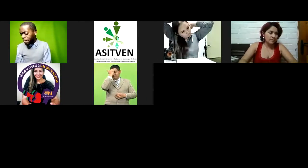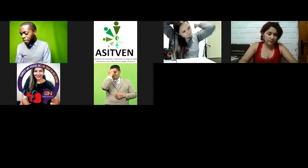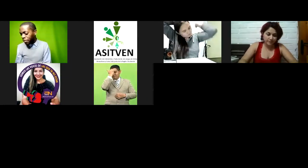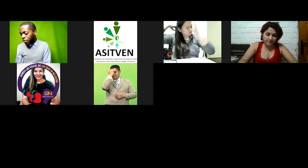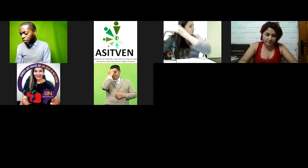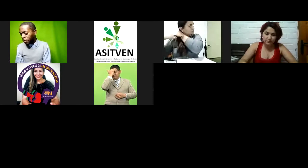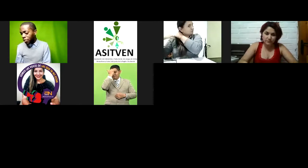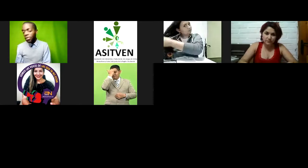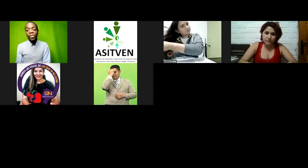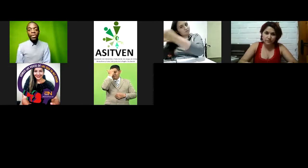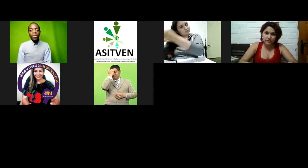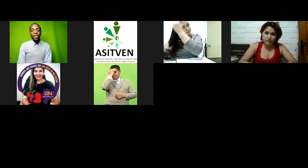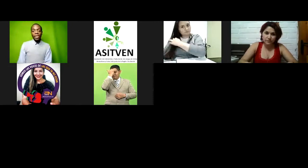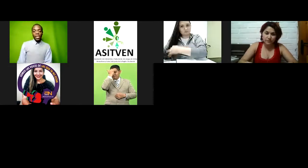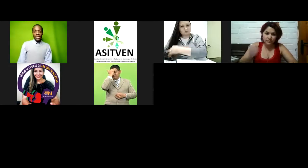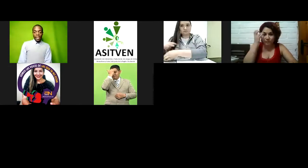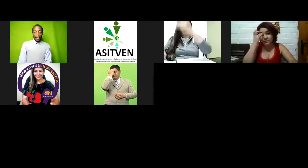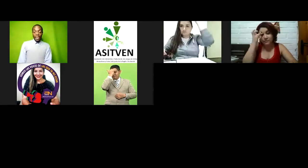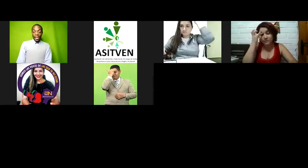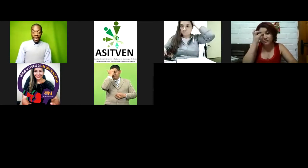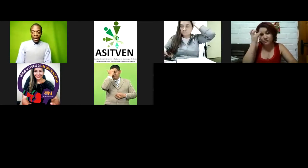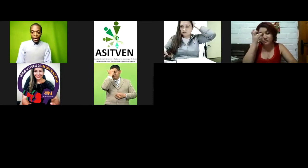¿Cuánto tiempo tenemos para hacer esto?